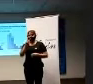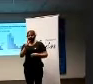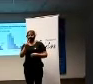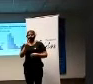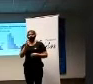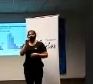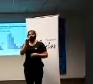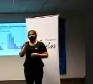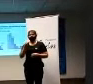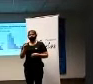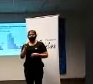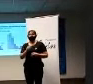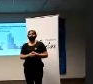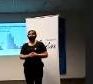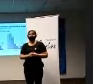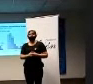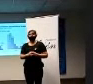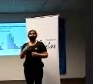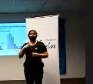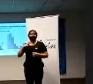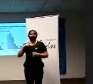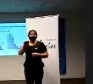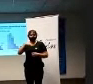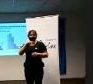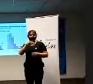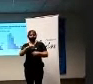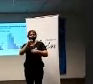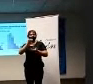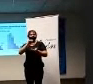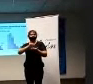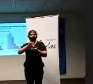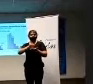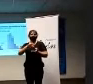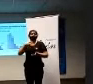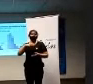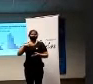capital del país, que es Asunción. Y luego también el central, el